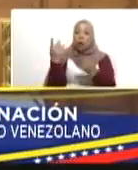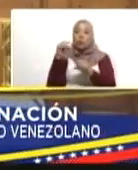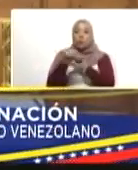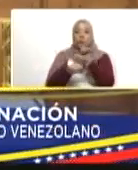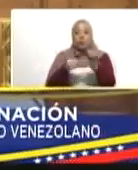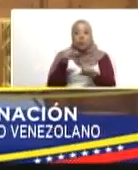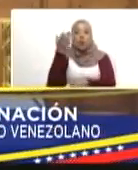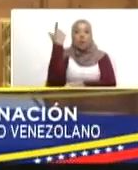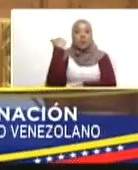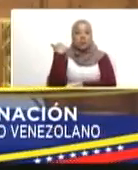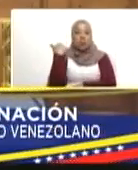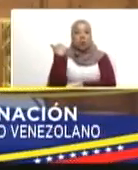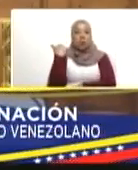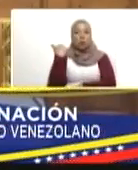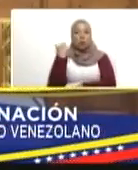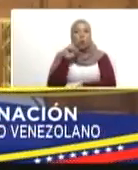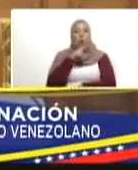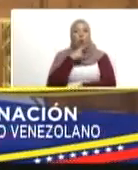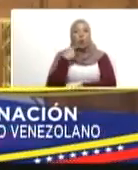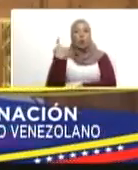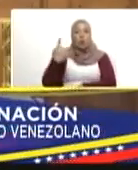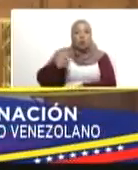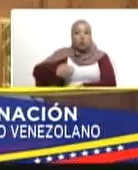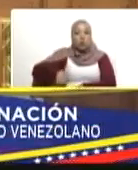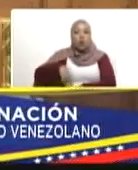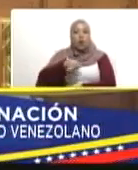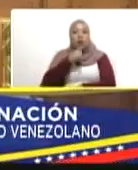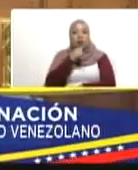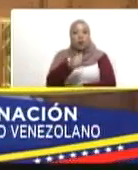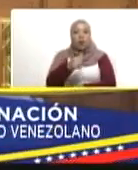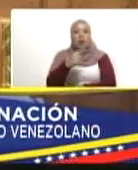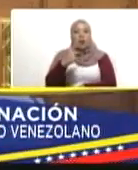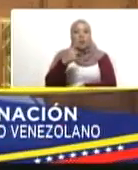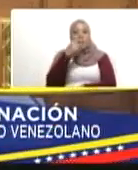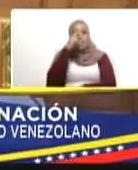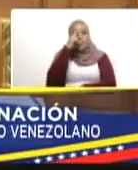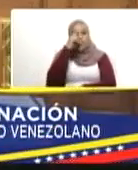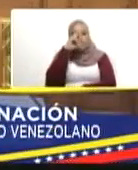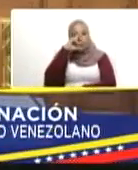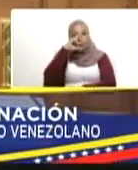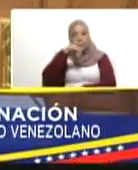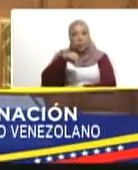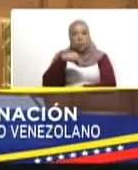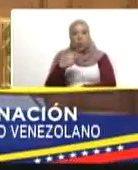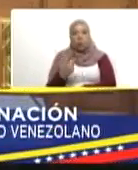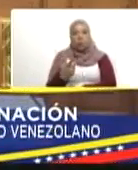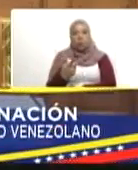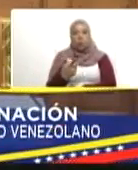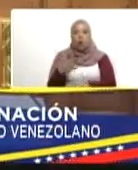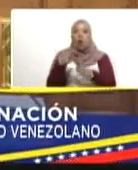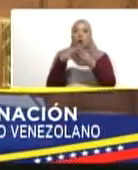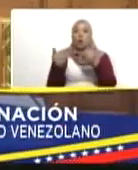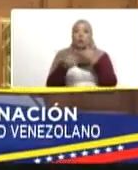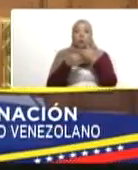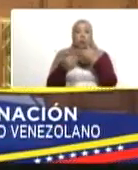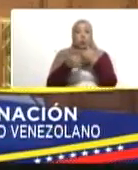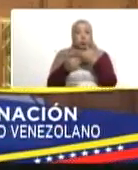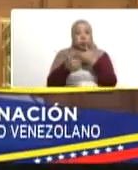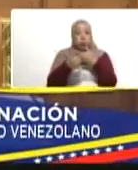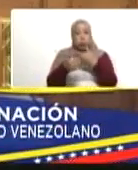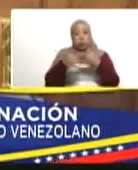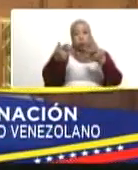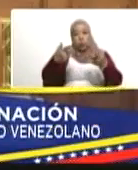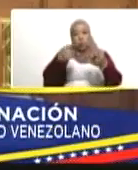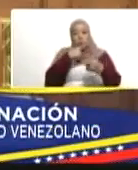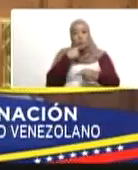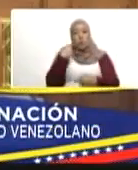pasados y Rusia como dijo el presidente Putin con todo lo que hicieron a Rusia